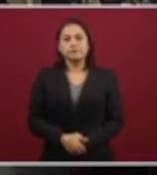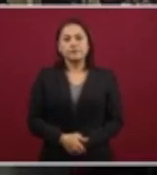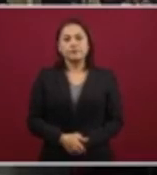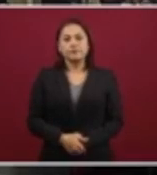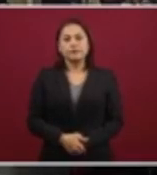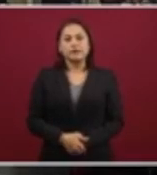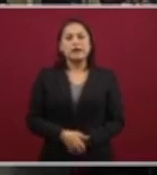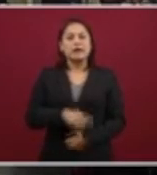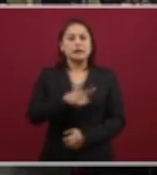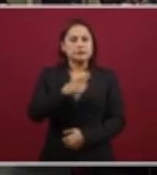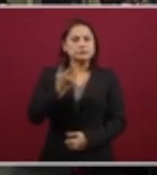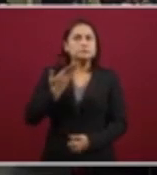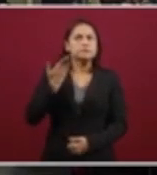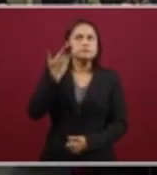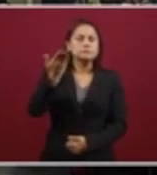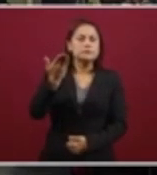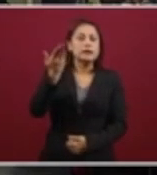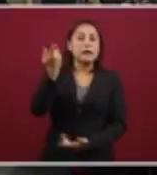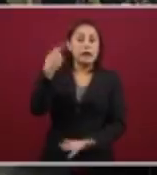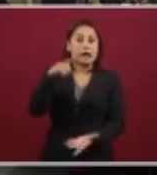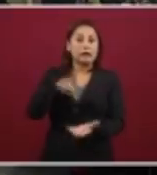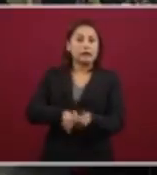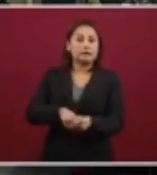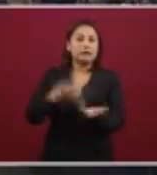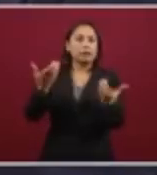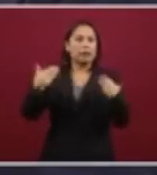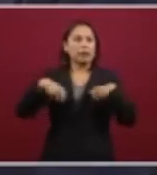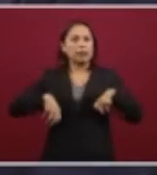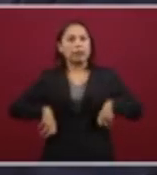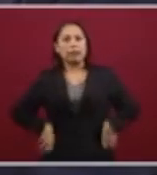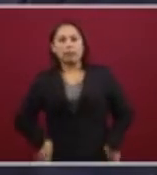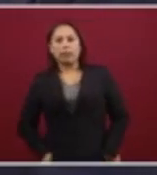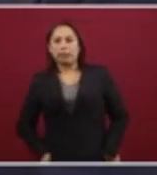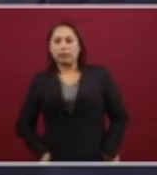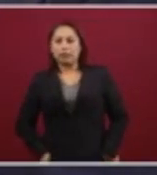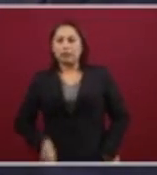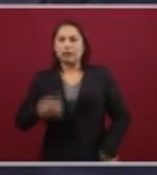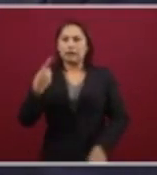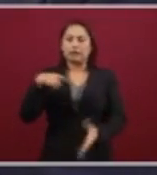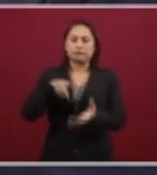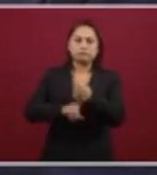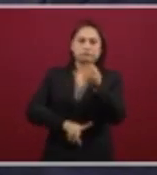malversación de fondos en las universidades, que no haya cacicazgos.